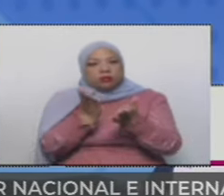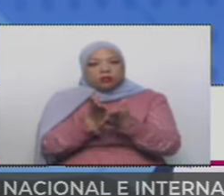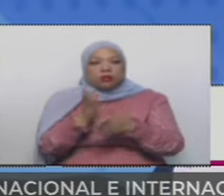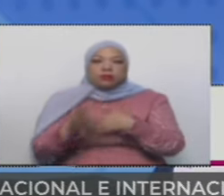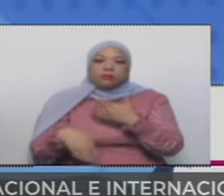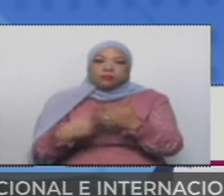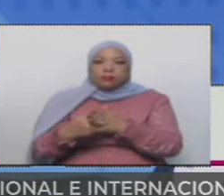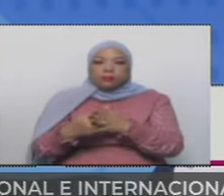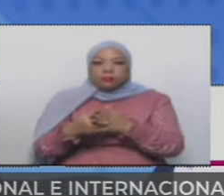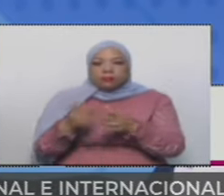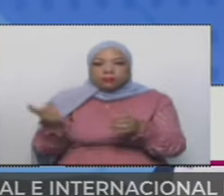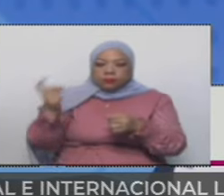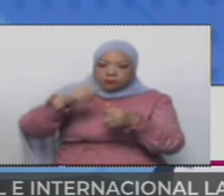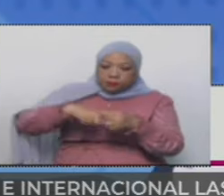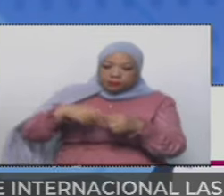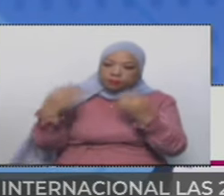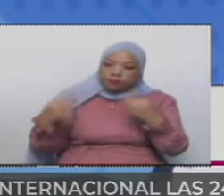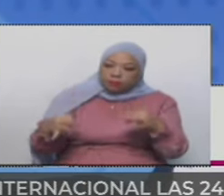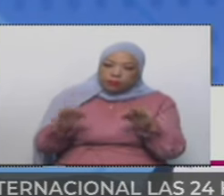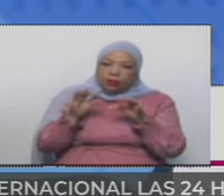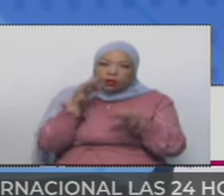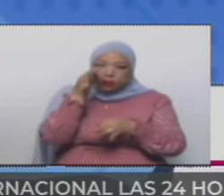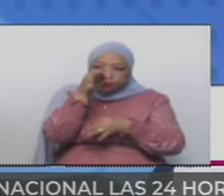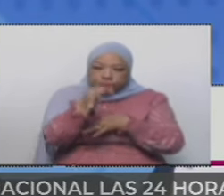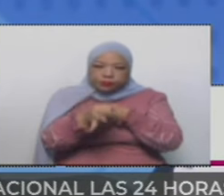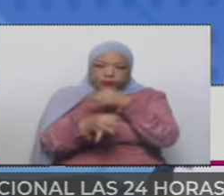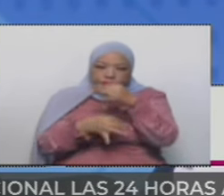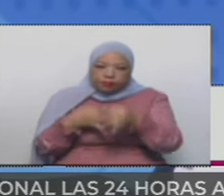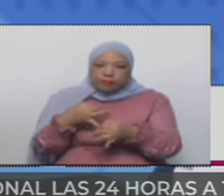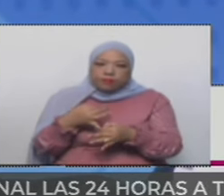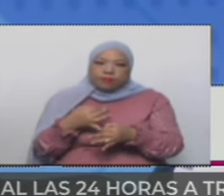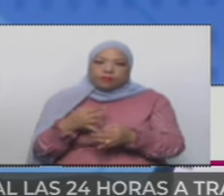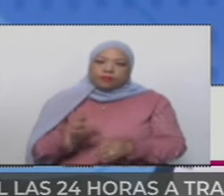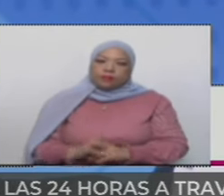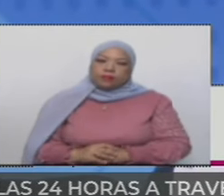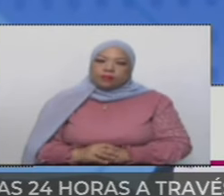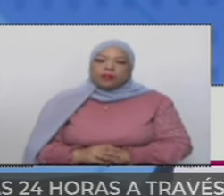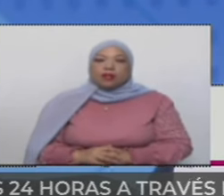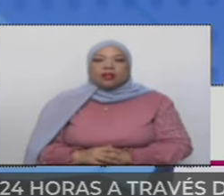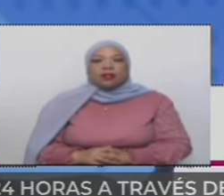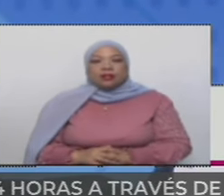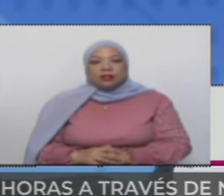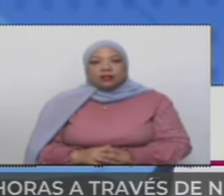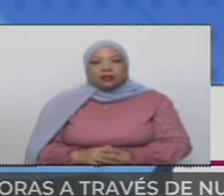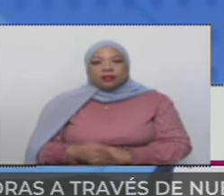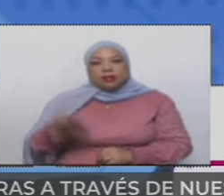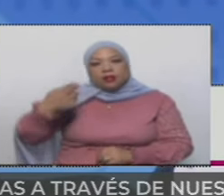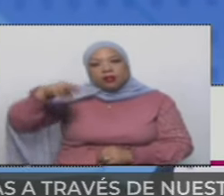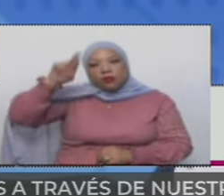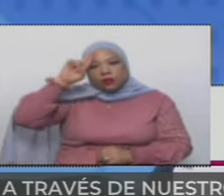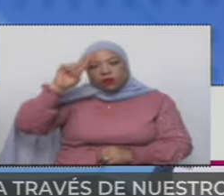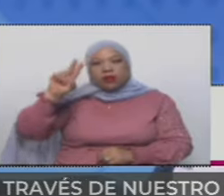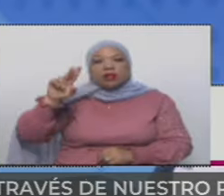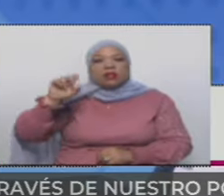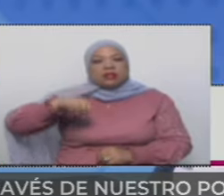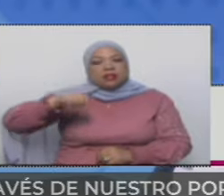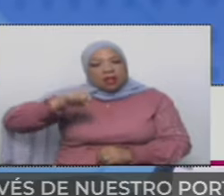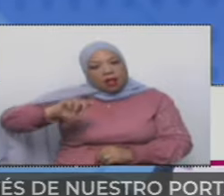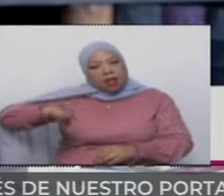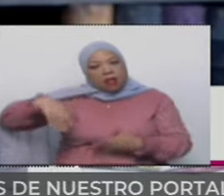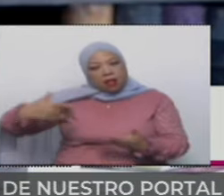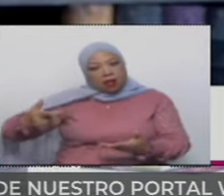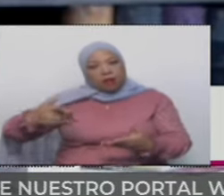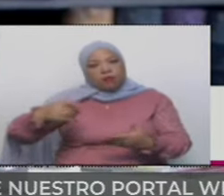esa biblioteca básica definida. ¿Se y acuerda que la biblioteca básica que nos regaló Fidel? Correcto. ¿Ah? Que se